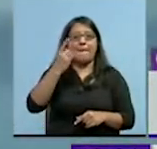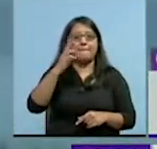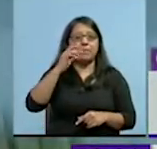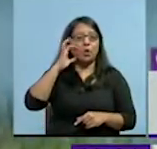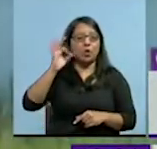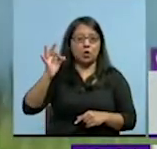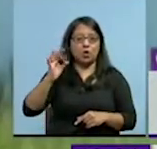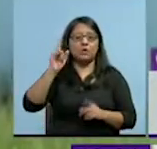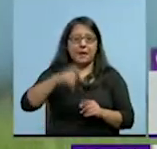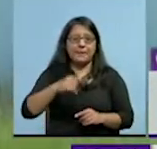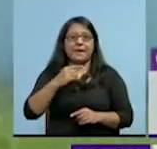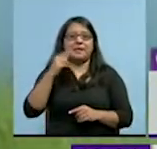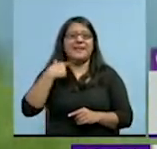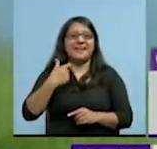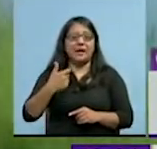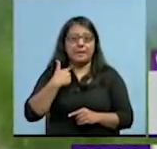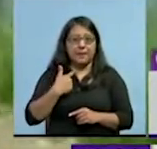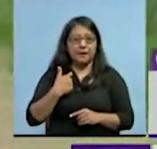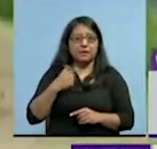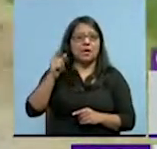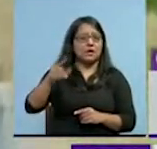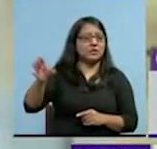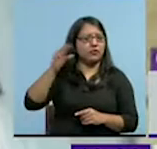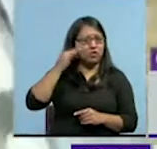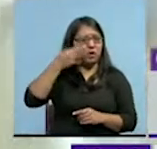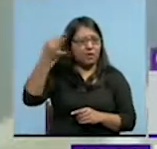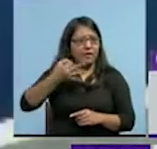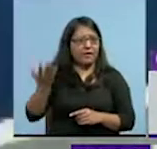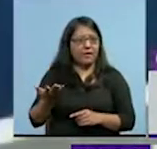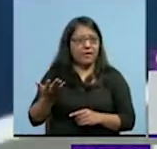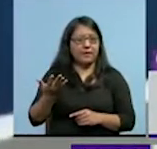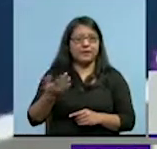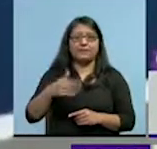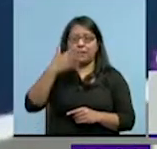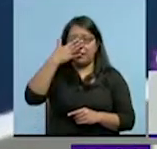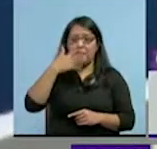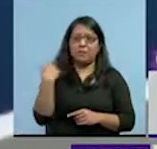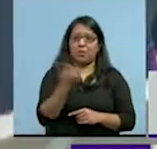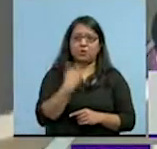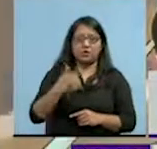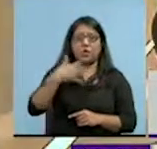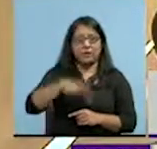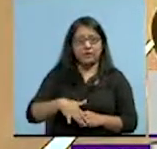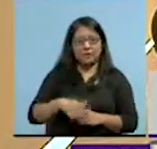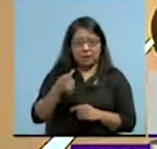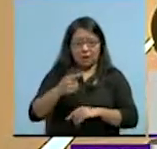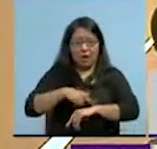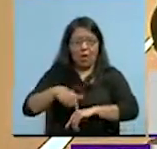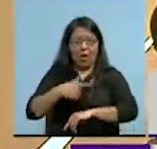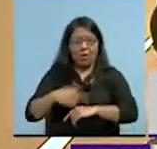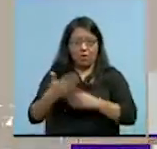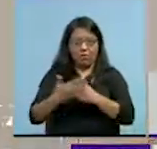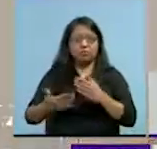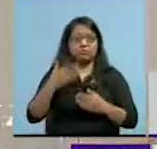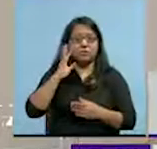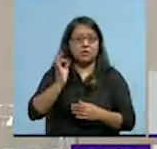millones en el atlético de madrid que eso fue un audio serio que se filtró y bueno cuando nos enteramos de esto de almada yo fue a las pocas horas que wally cita la